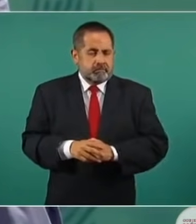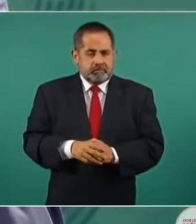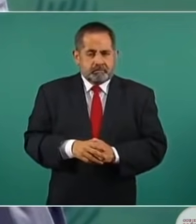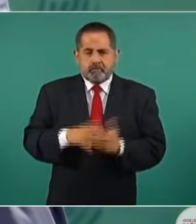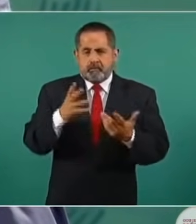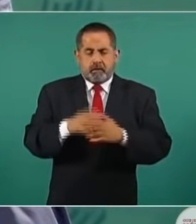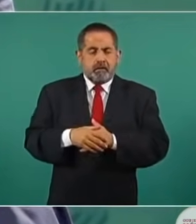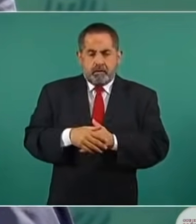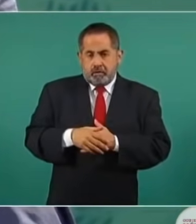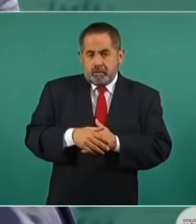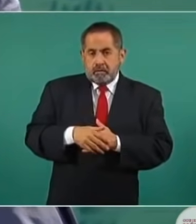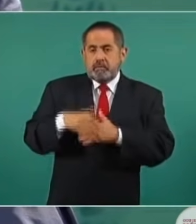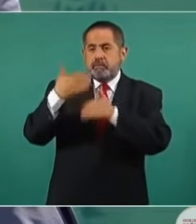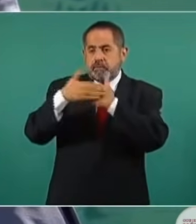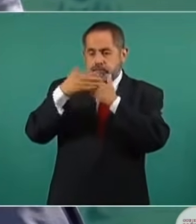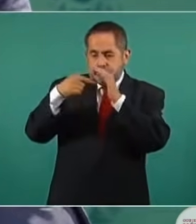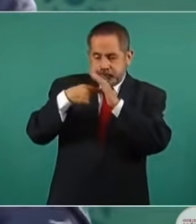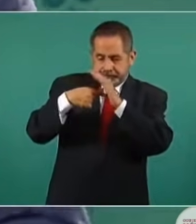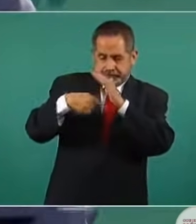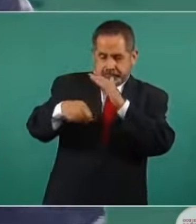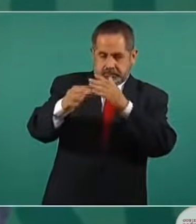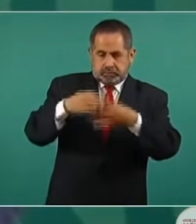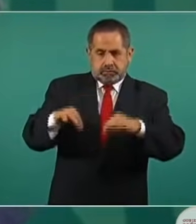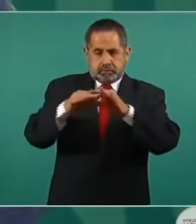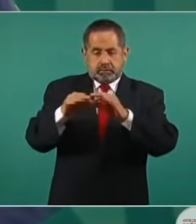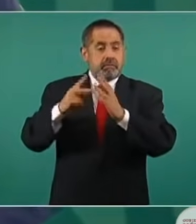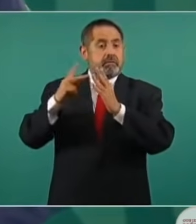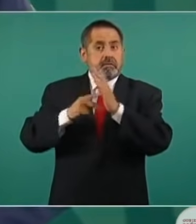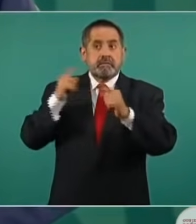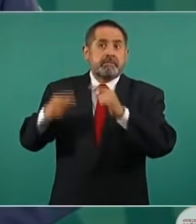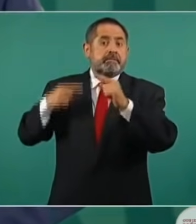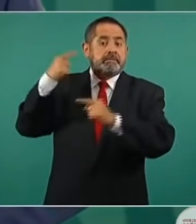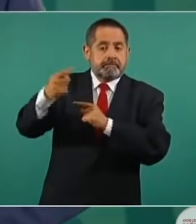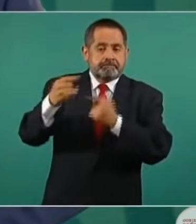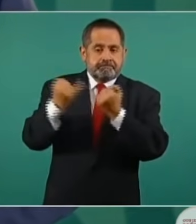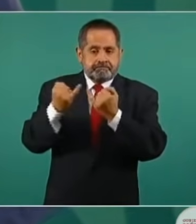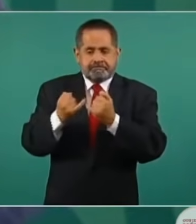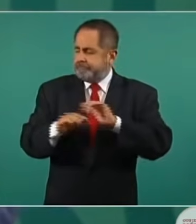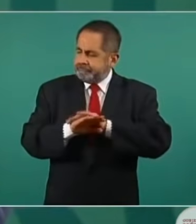va a ser importante y sobre todo para que no se repita